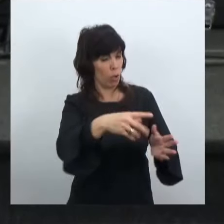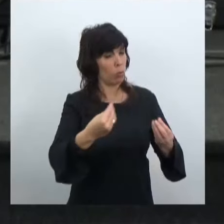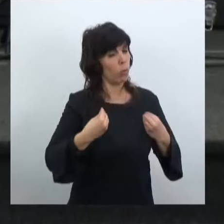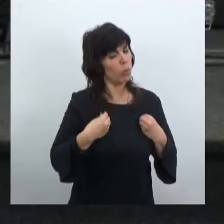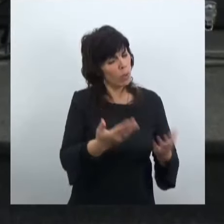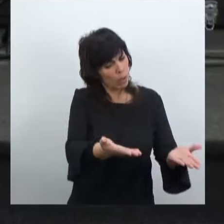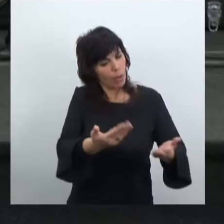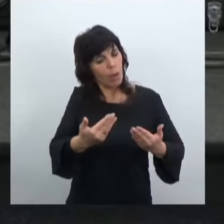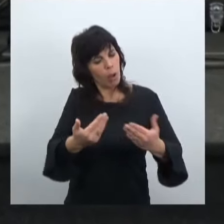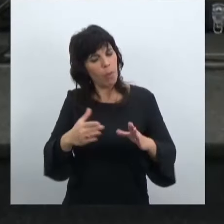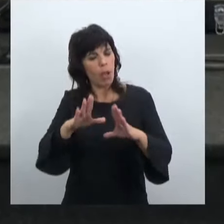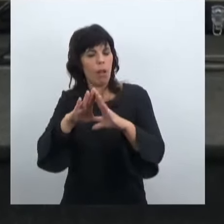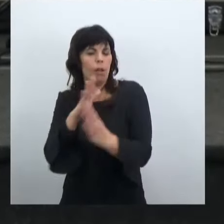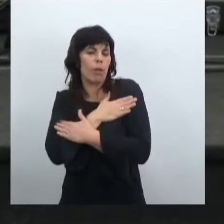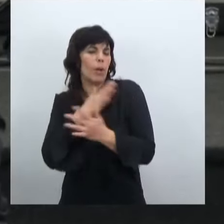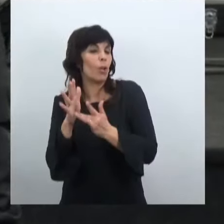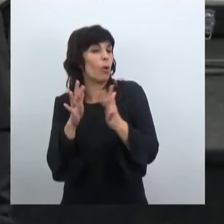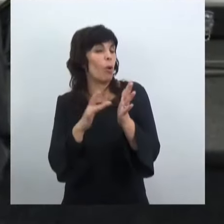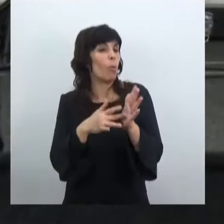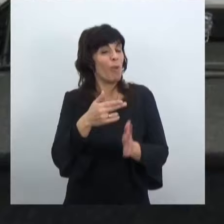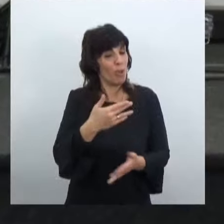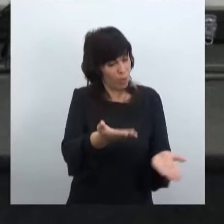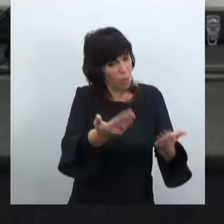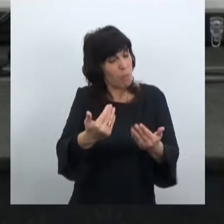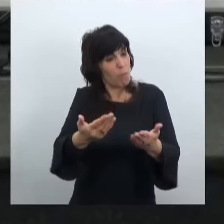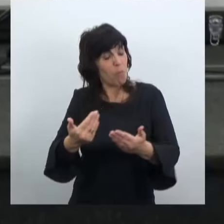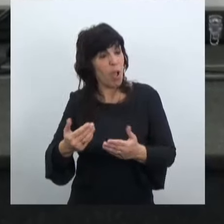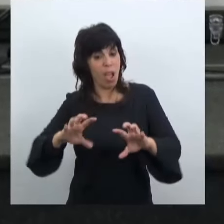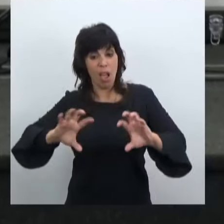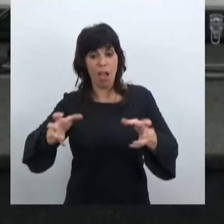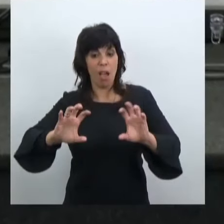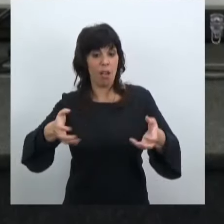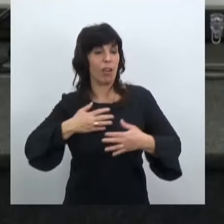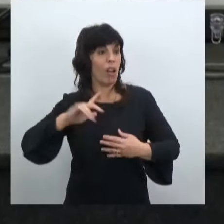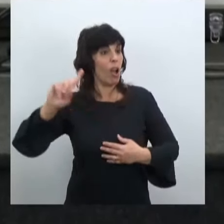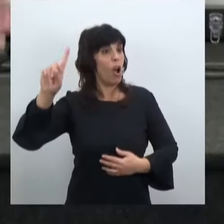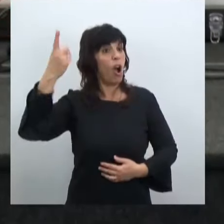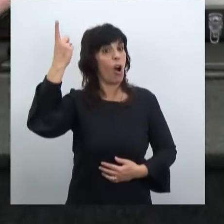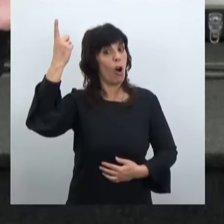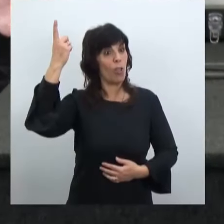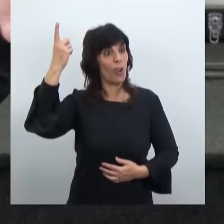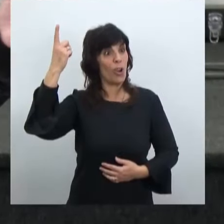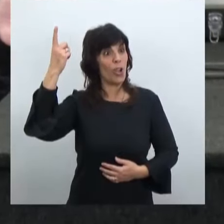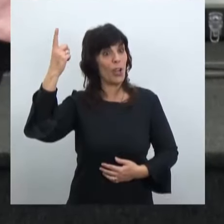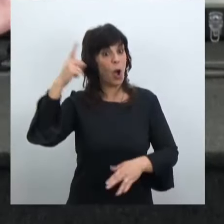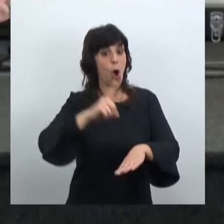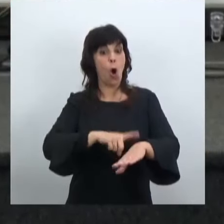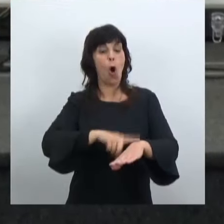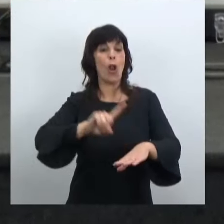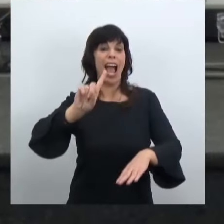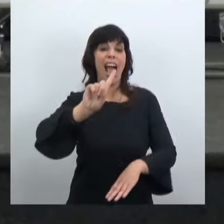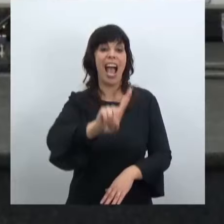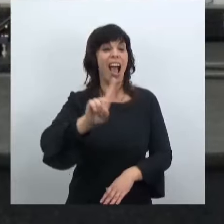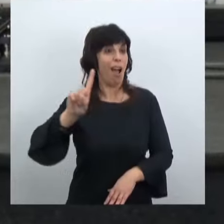Cristo, conéctate con Dynamis Radio todos los días a las 11. Y cuando tú oigas a un hombre a las 11 de la